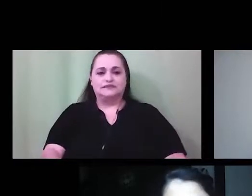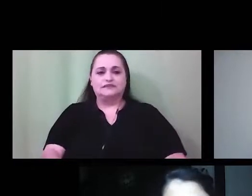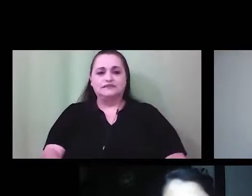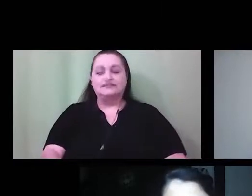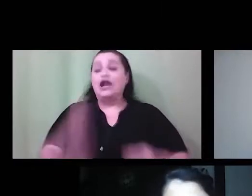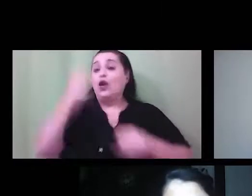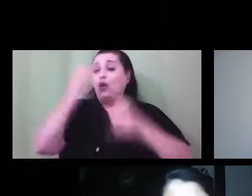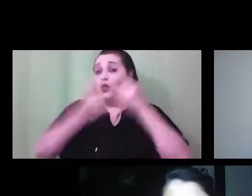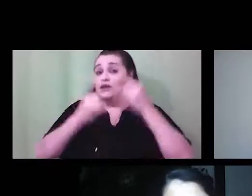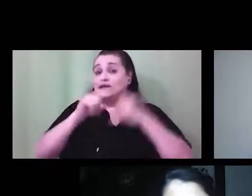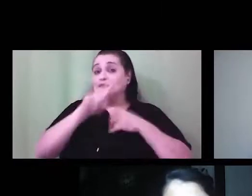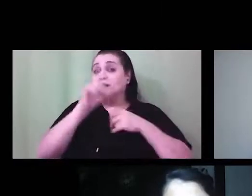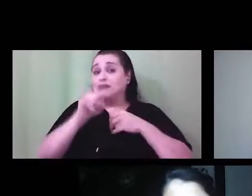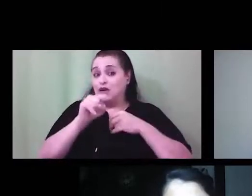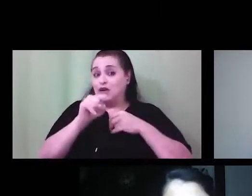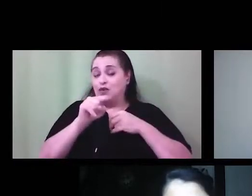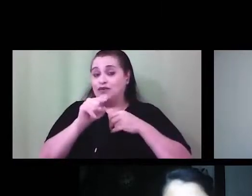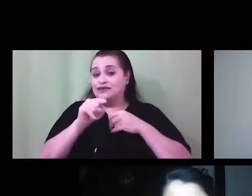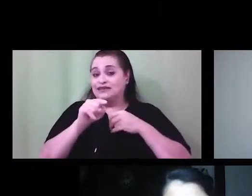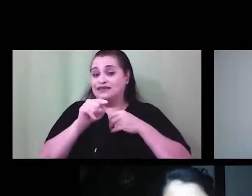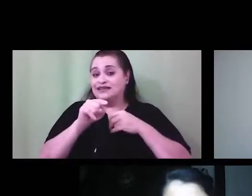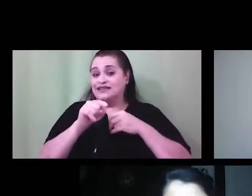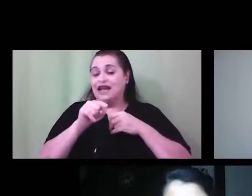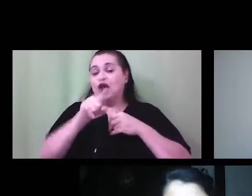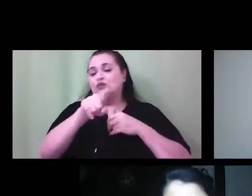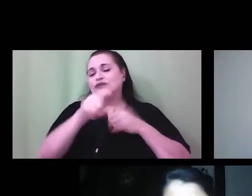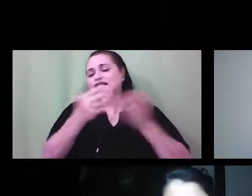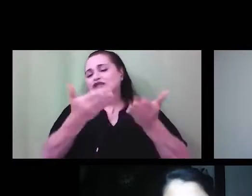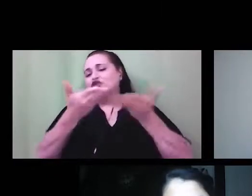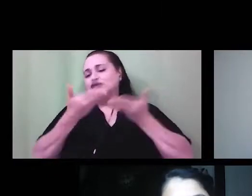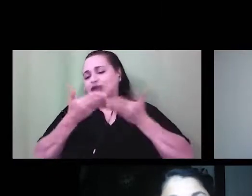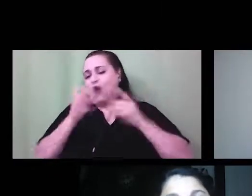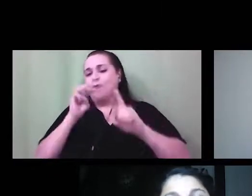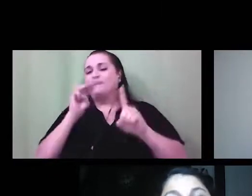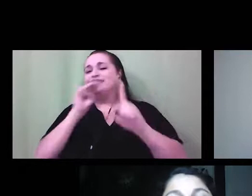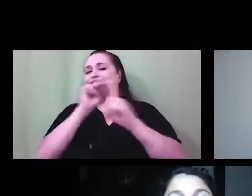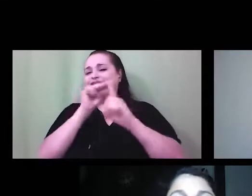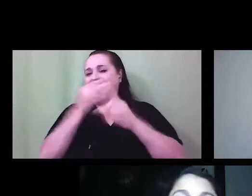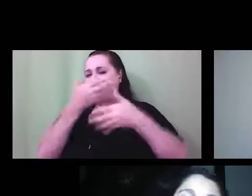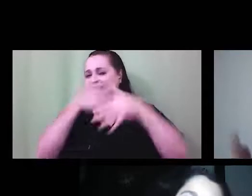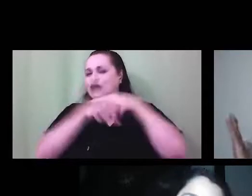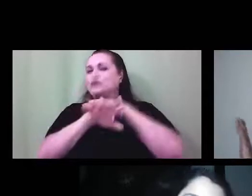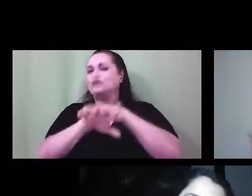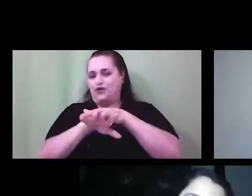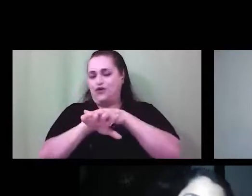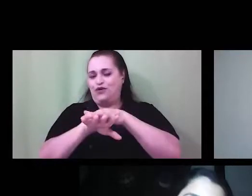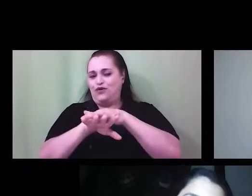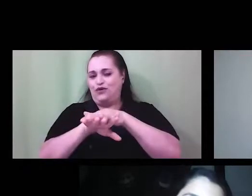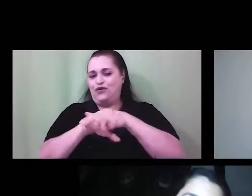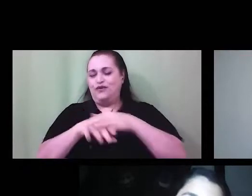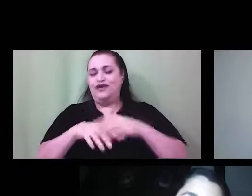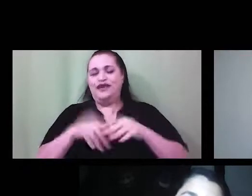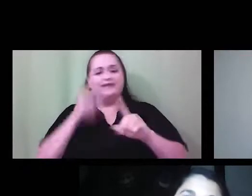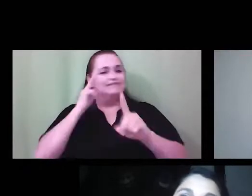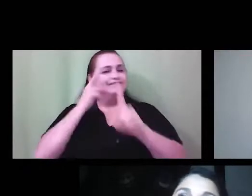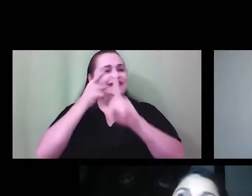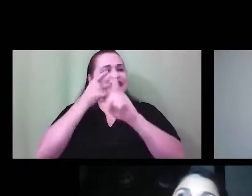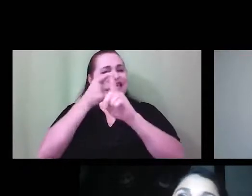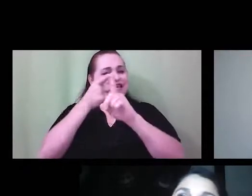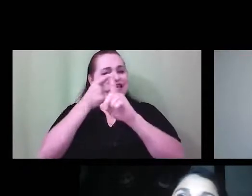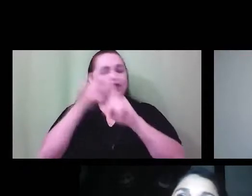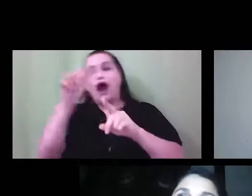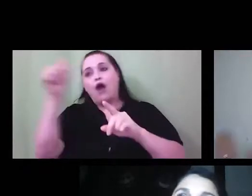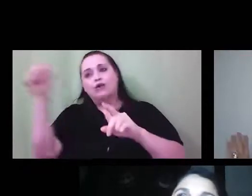Y la última preguntita es si nos regalan un mensaje de inclusión. Un mensaje de inclusión que vaya dirigido a